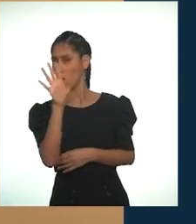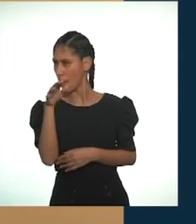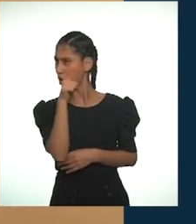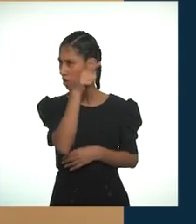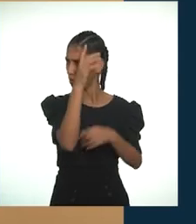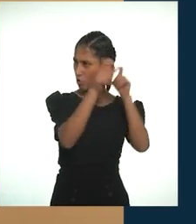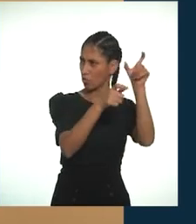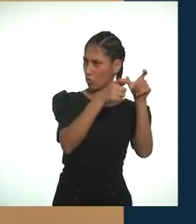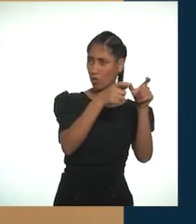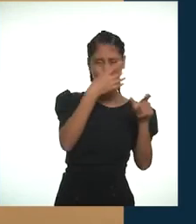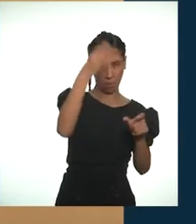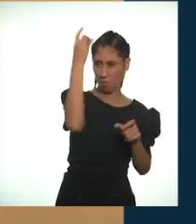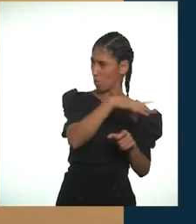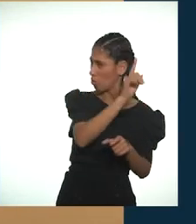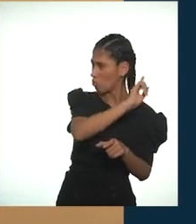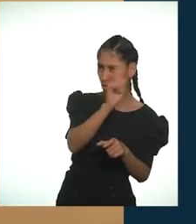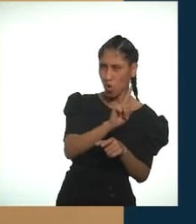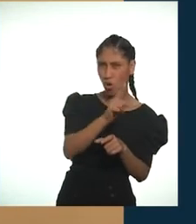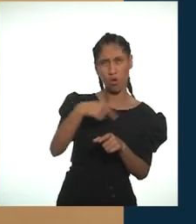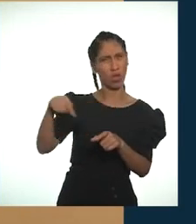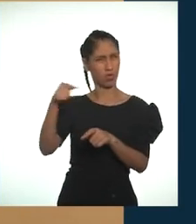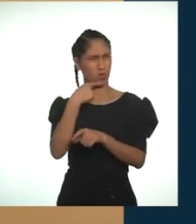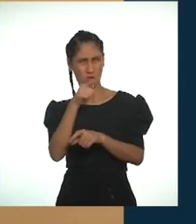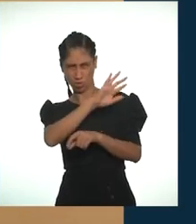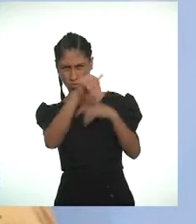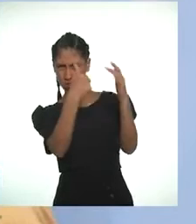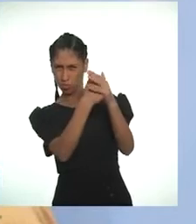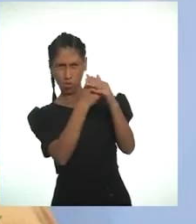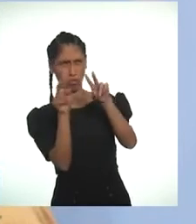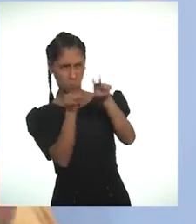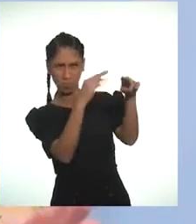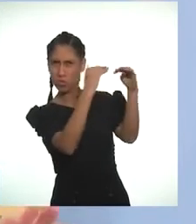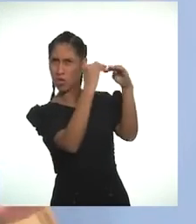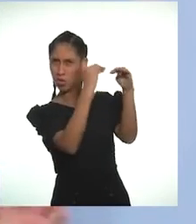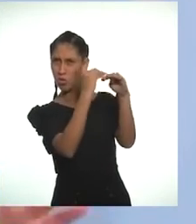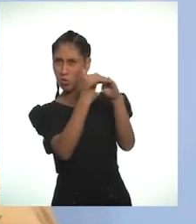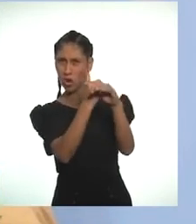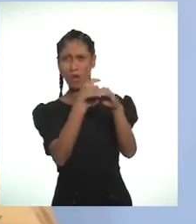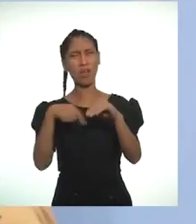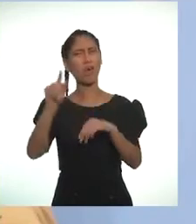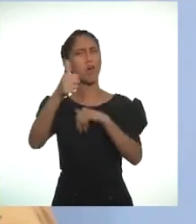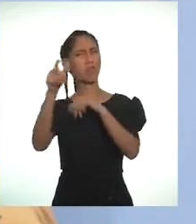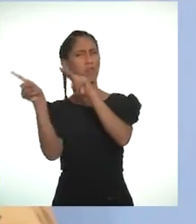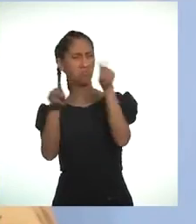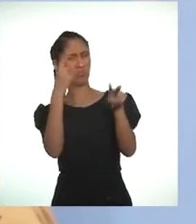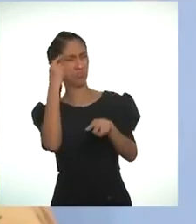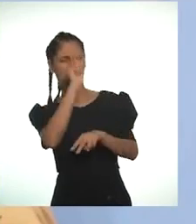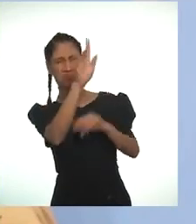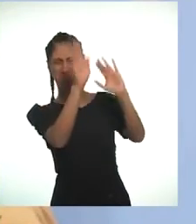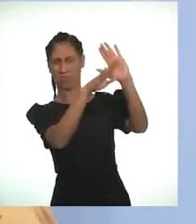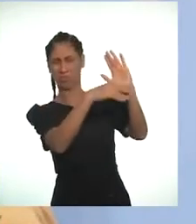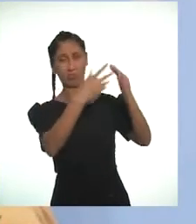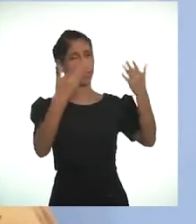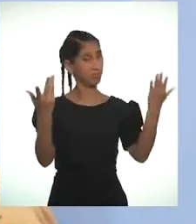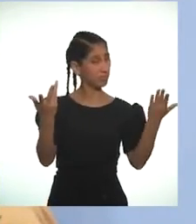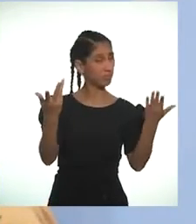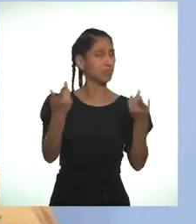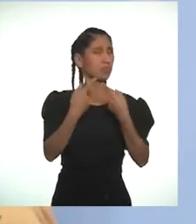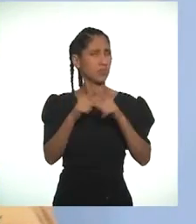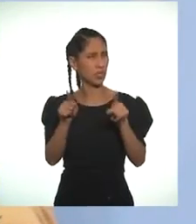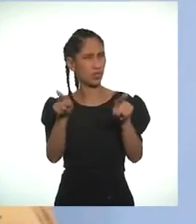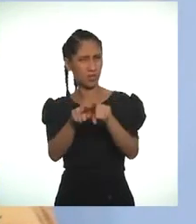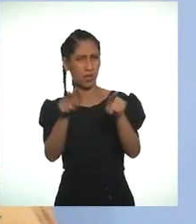indígenas y los veían como una raza inferior. Con ideas así es evidente que el surgimiento del